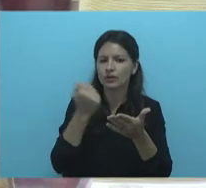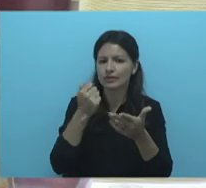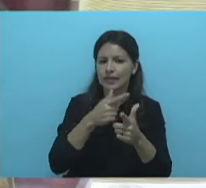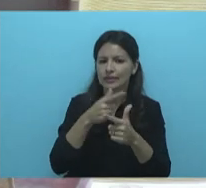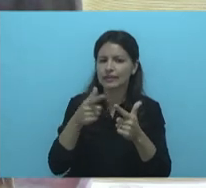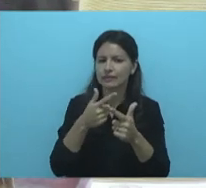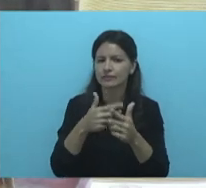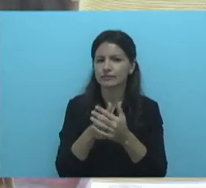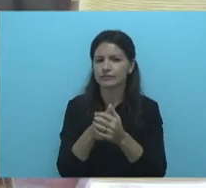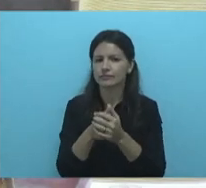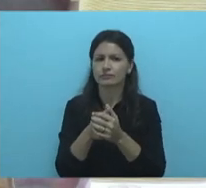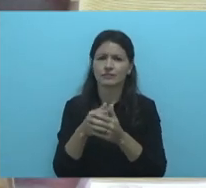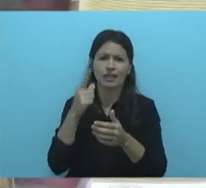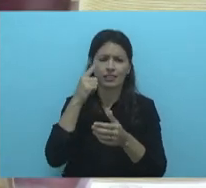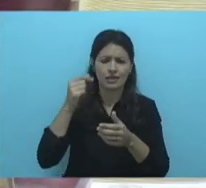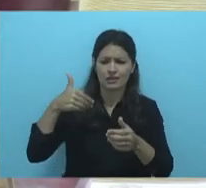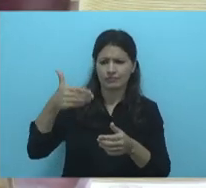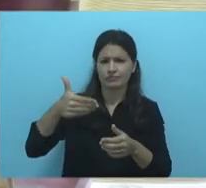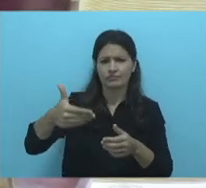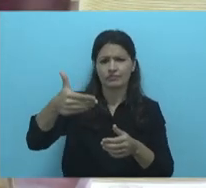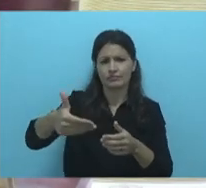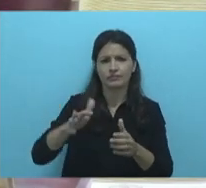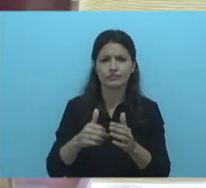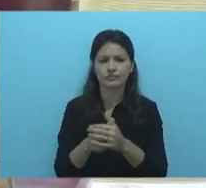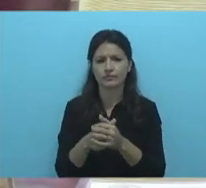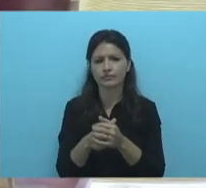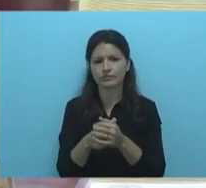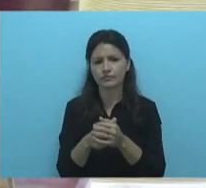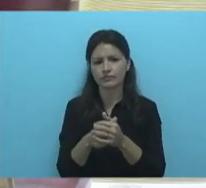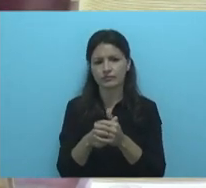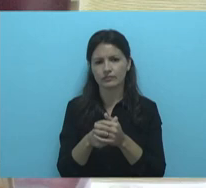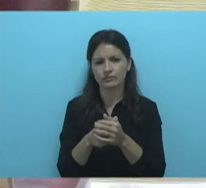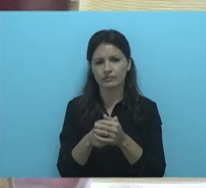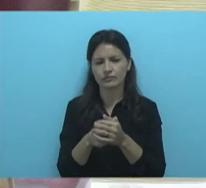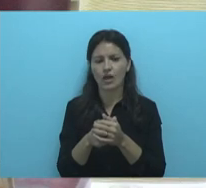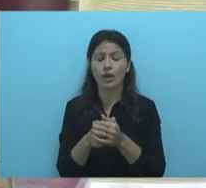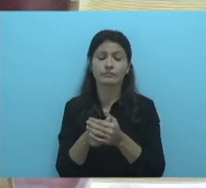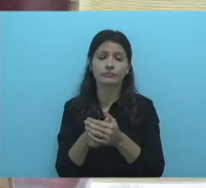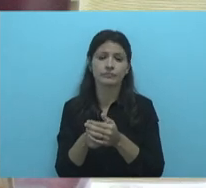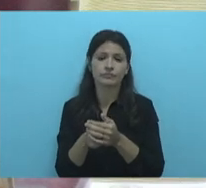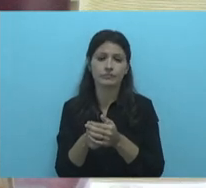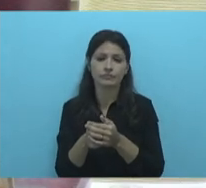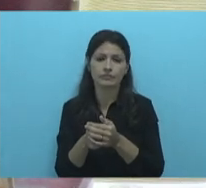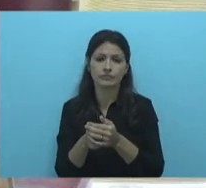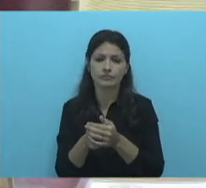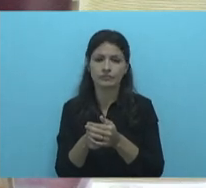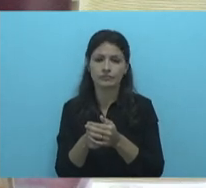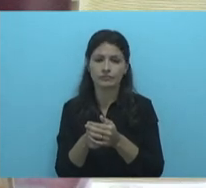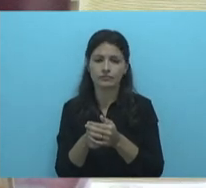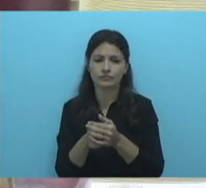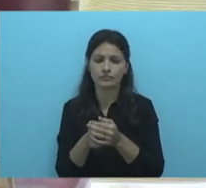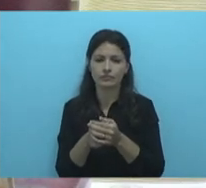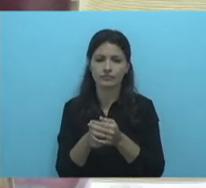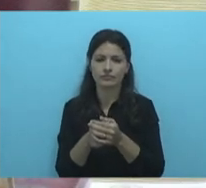hackeos por varios días, y evitaron que se pueda llevar adelante una tarea esencial del